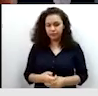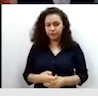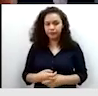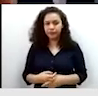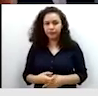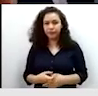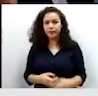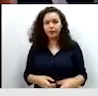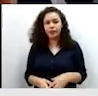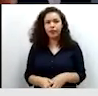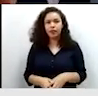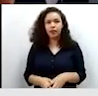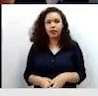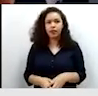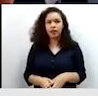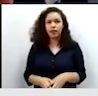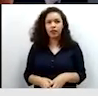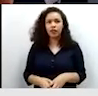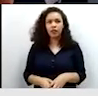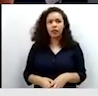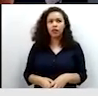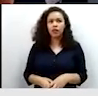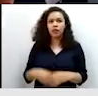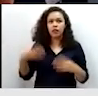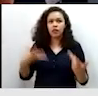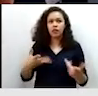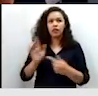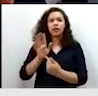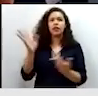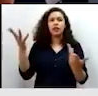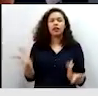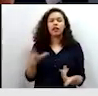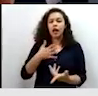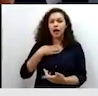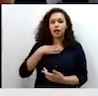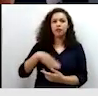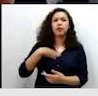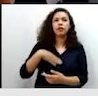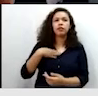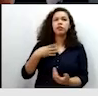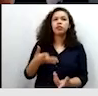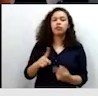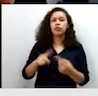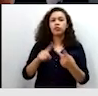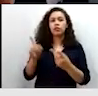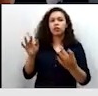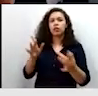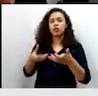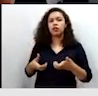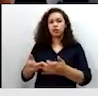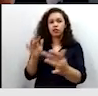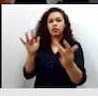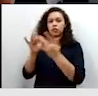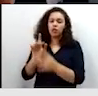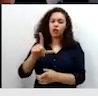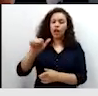Aquí en este caso, pues la disposición escrita, como les había dicho, pues es mediante excusados conectados a drenaje o las letrinas